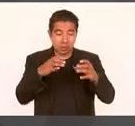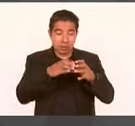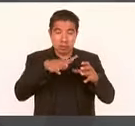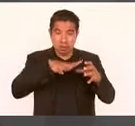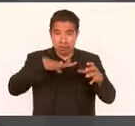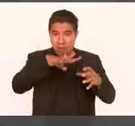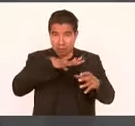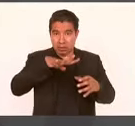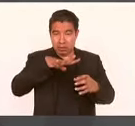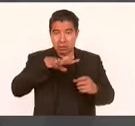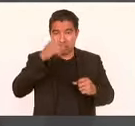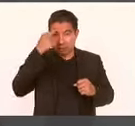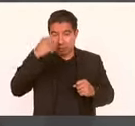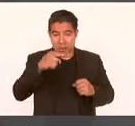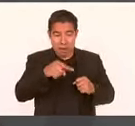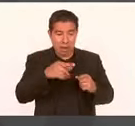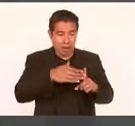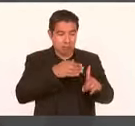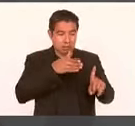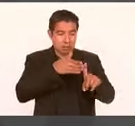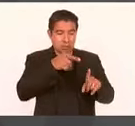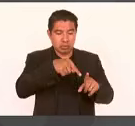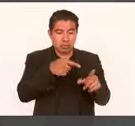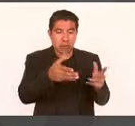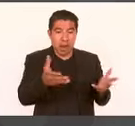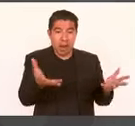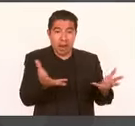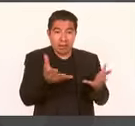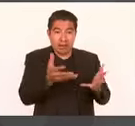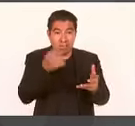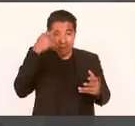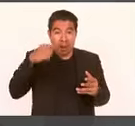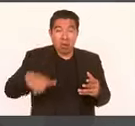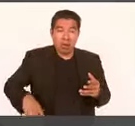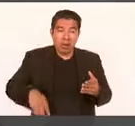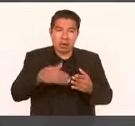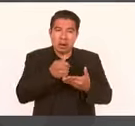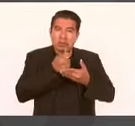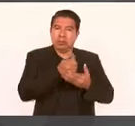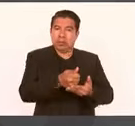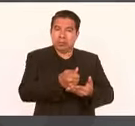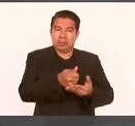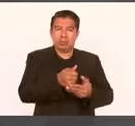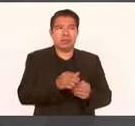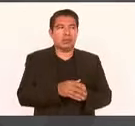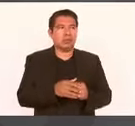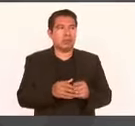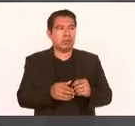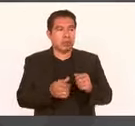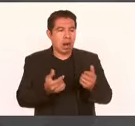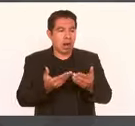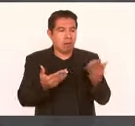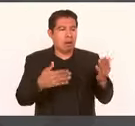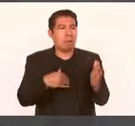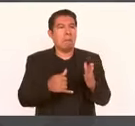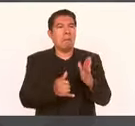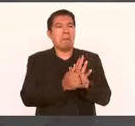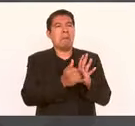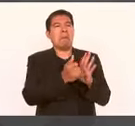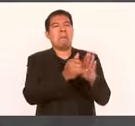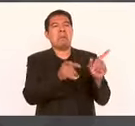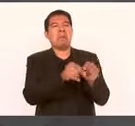comunidades el centro de la acción de gobierno. No se trata ahora solo de hacer obras,